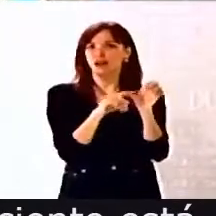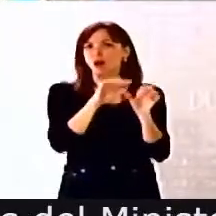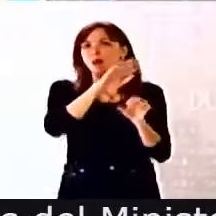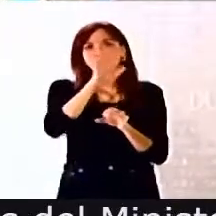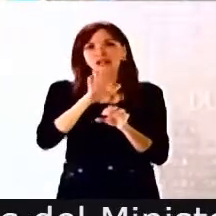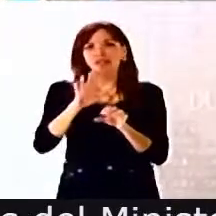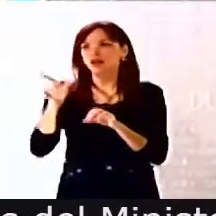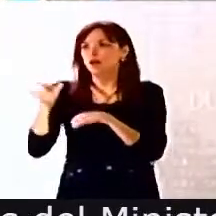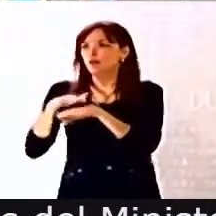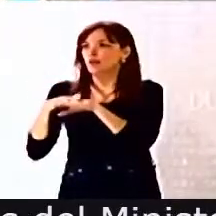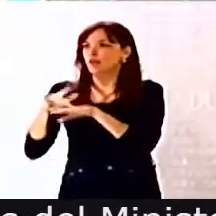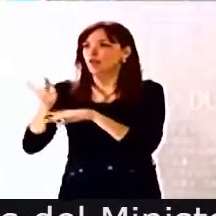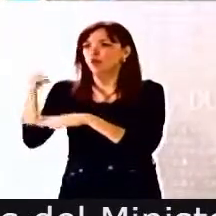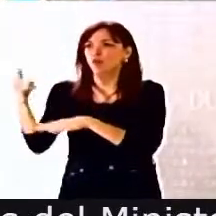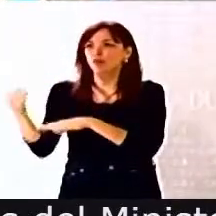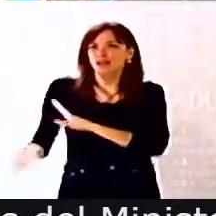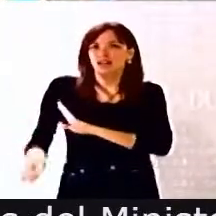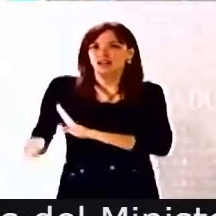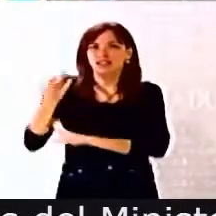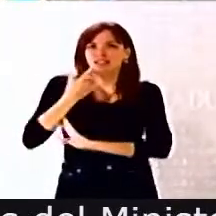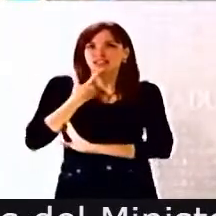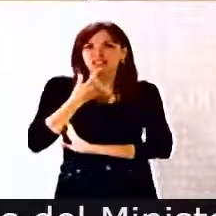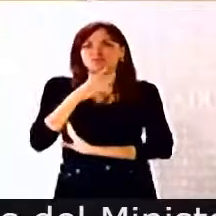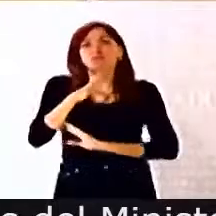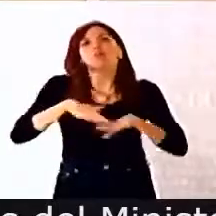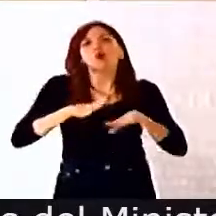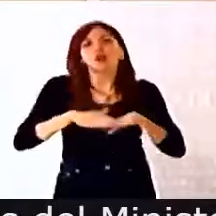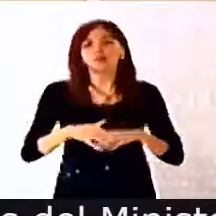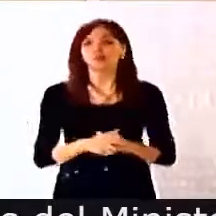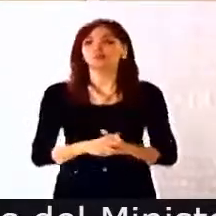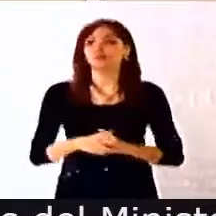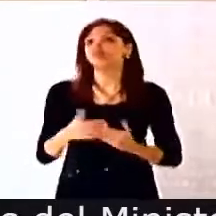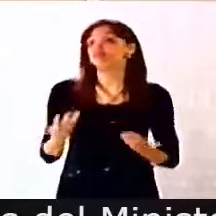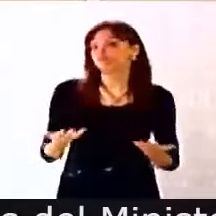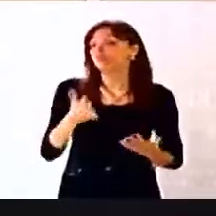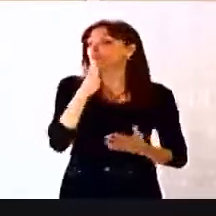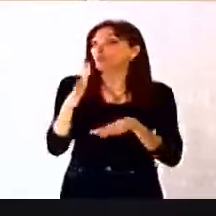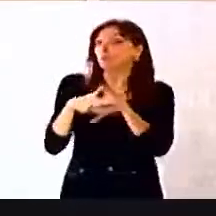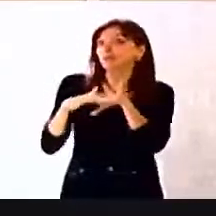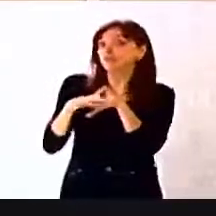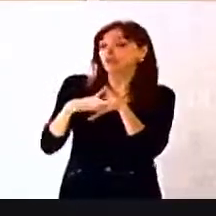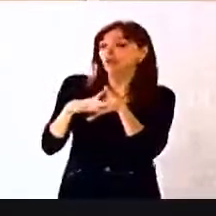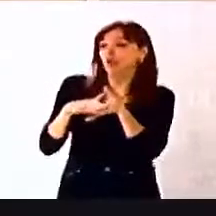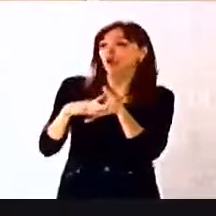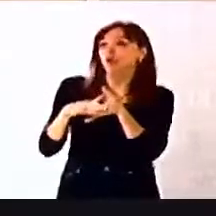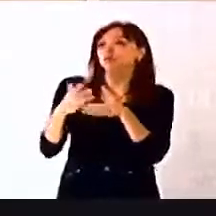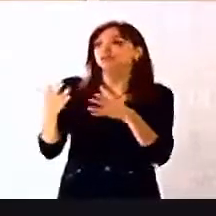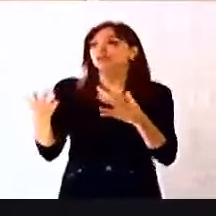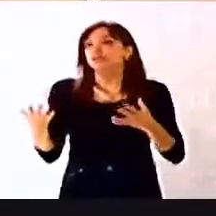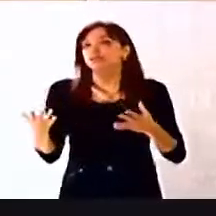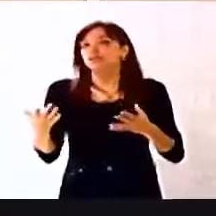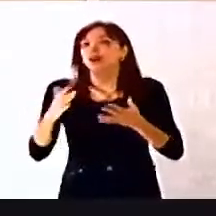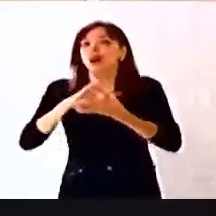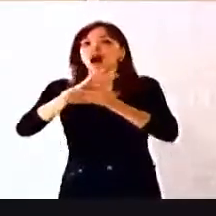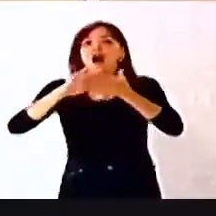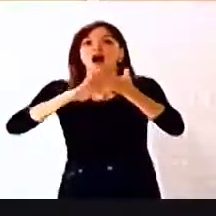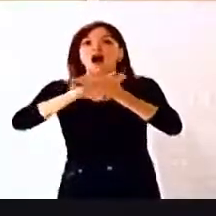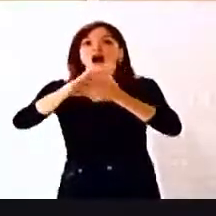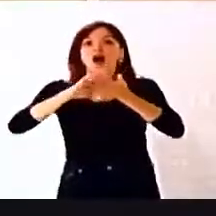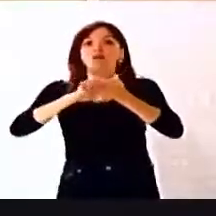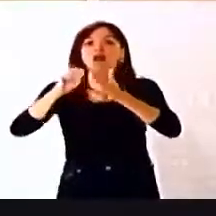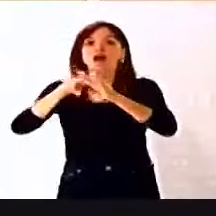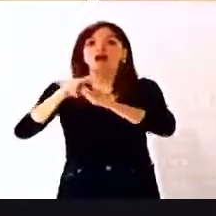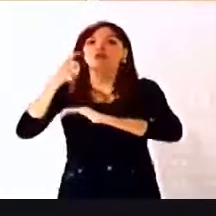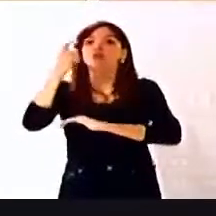de personas en UCI. ¿A qué se debe eso? Pues porque el Ministerio hace un corte y habla de los ingresados en los últimos